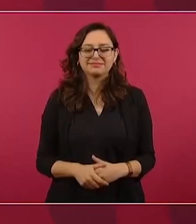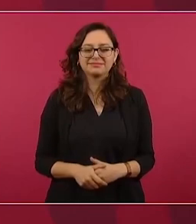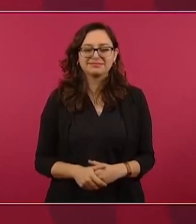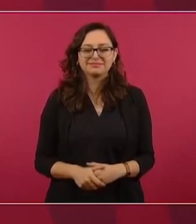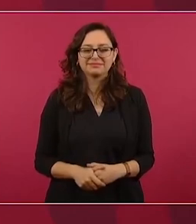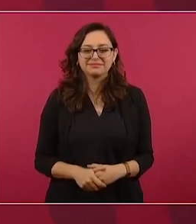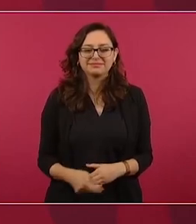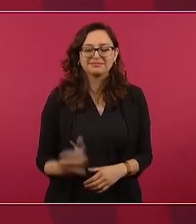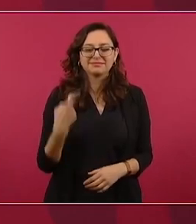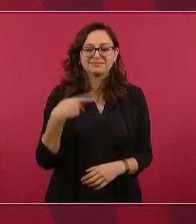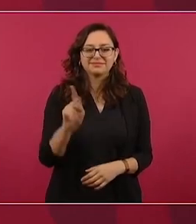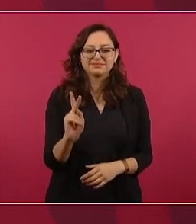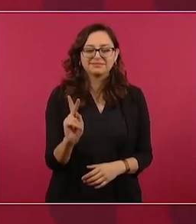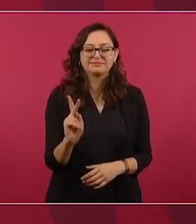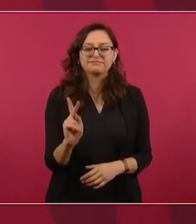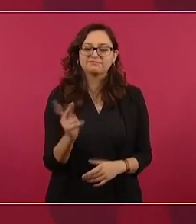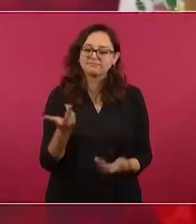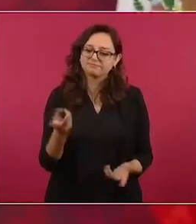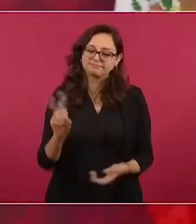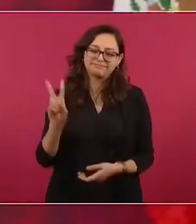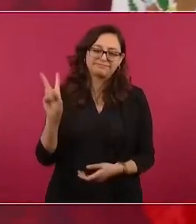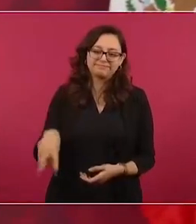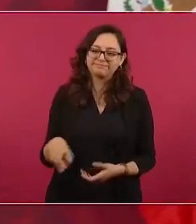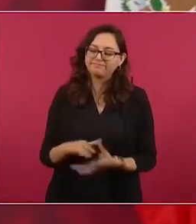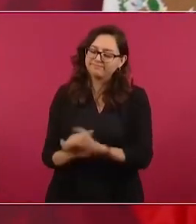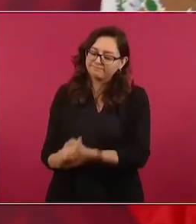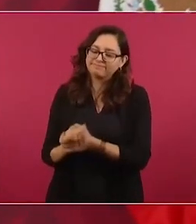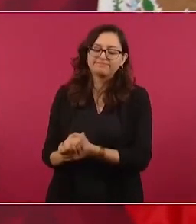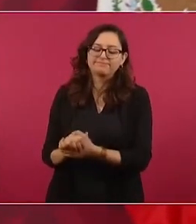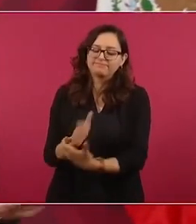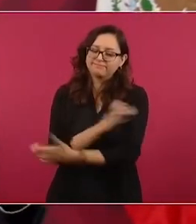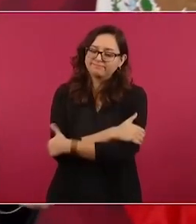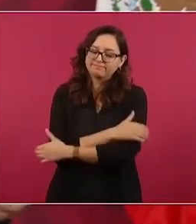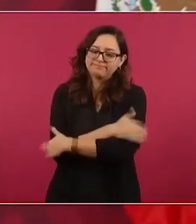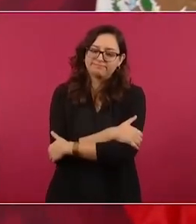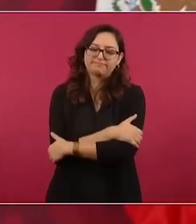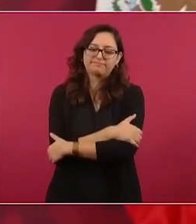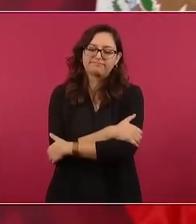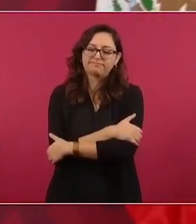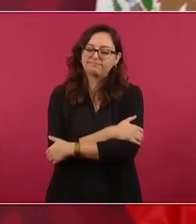Pero un saludo a don Eric. Y